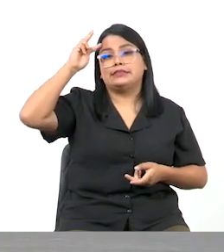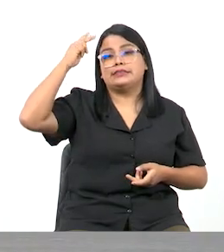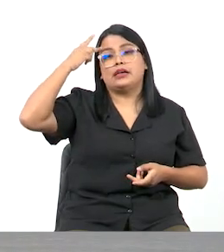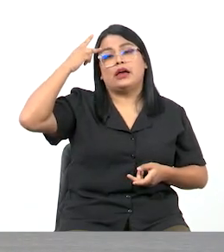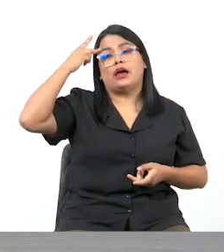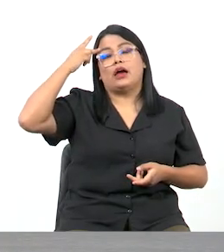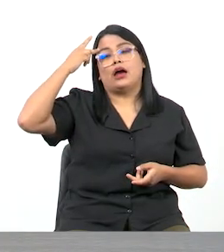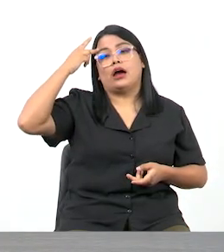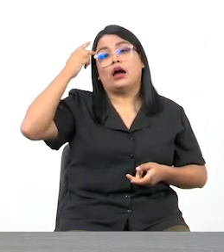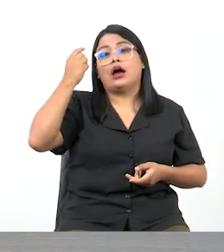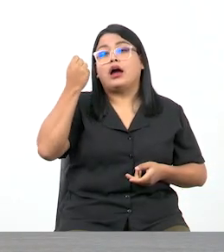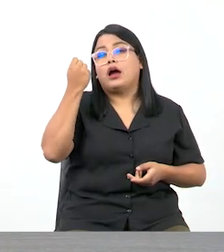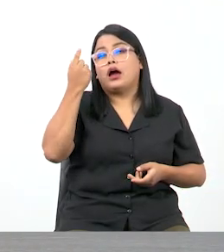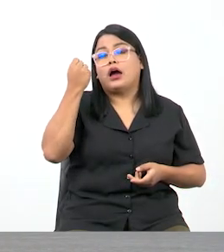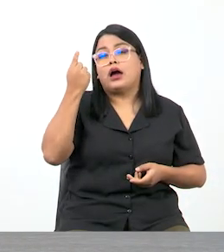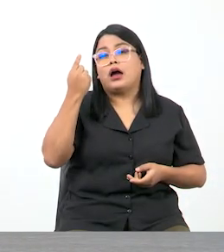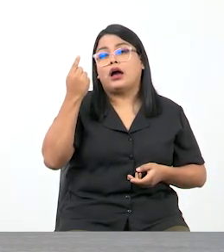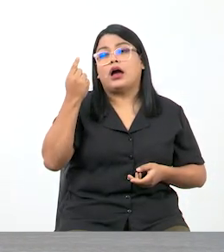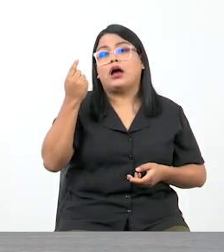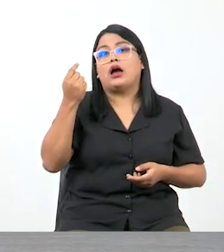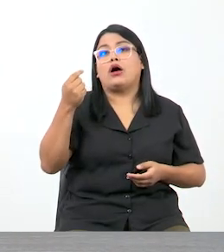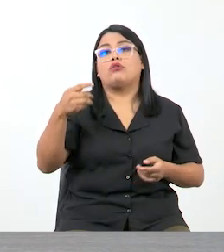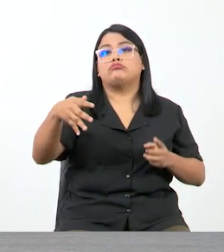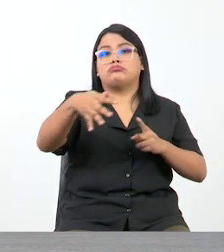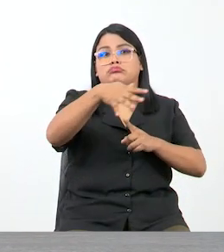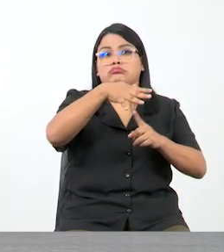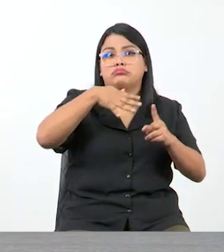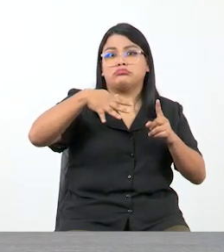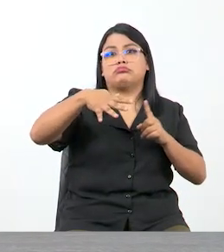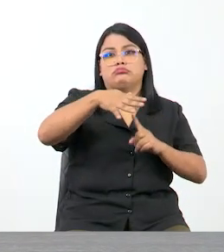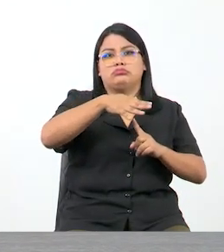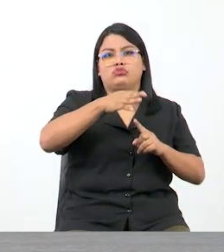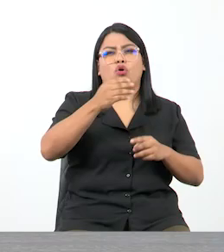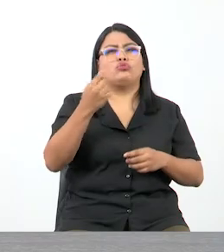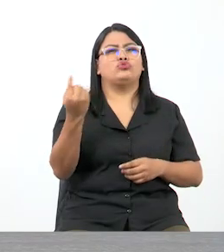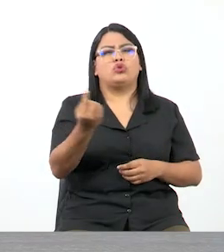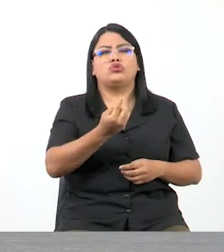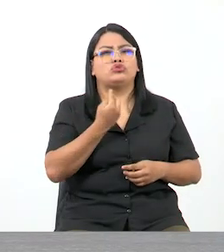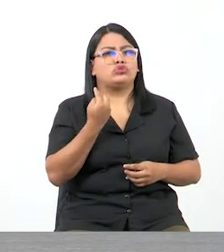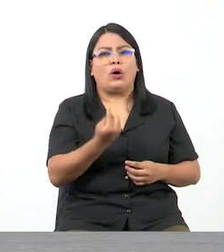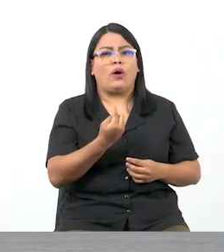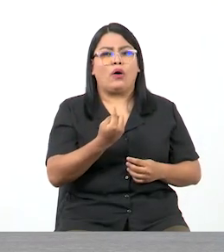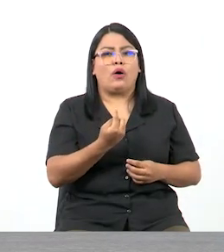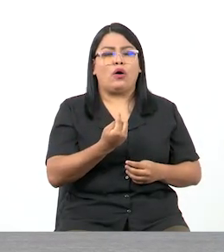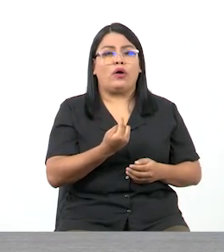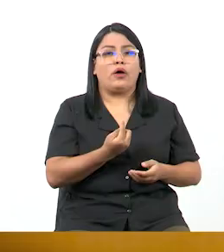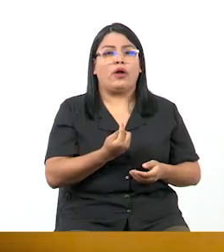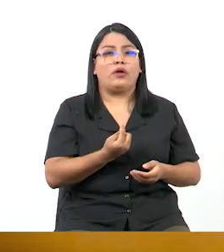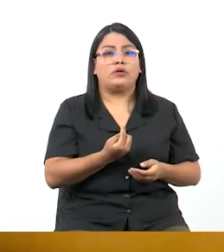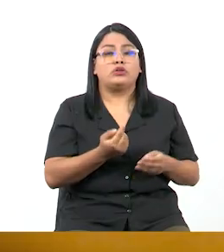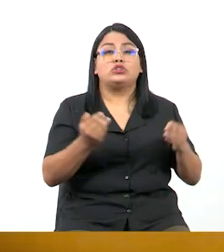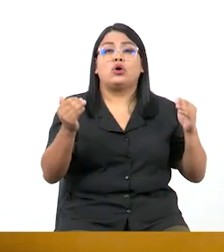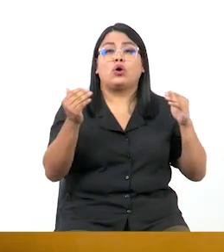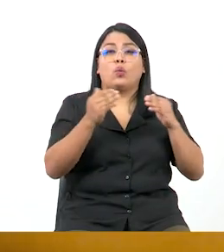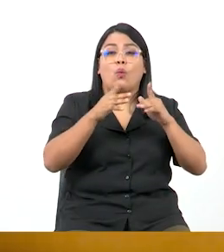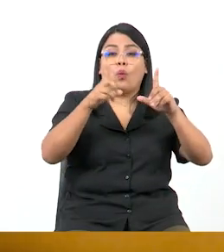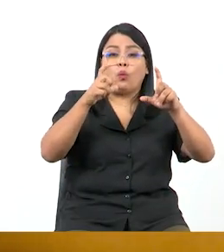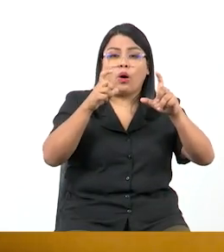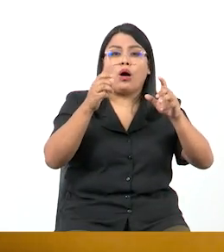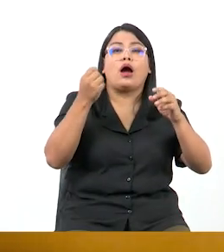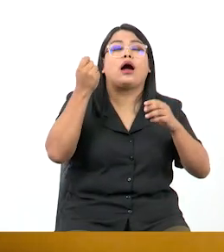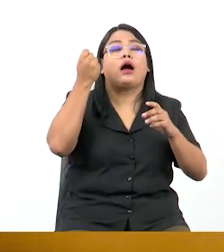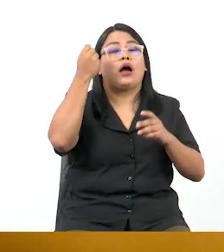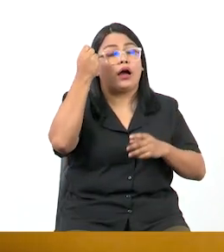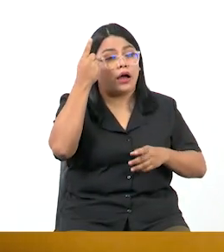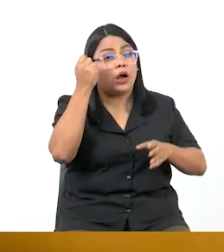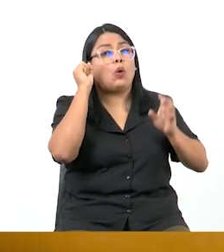quiere decir que en un primer momento contextualiza, pero no solo con el texto de antes de empezar, sino que también con la